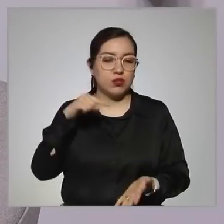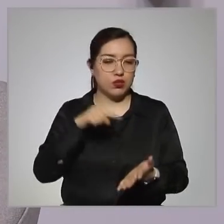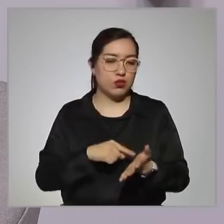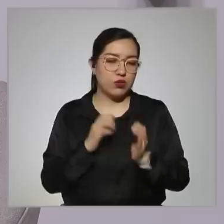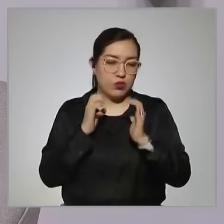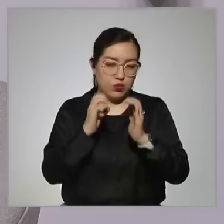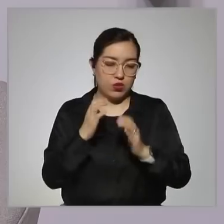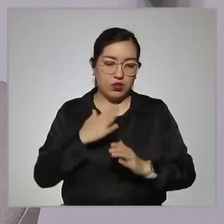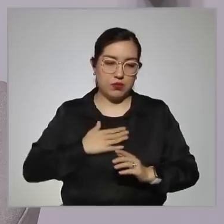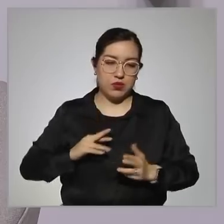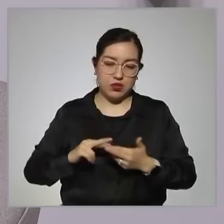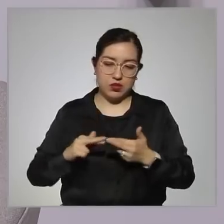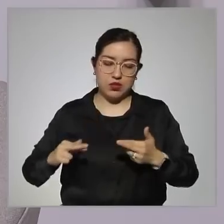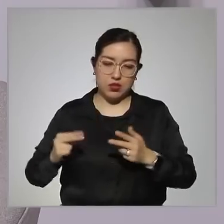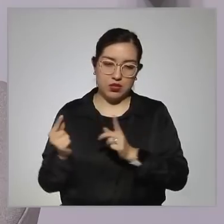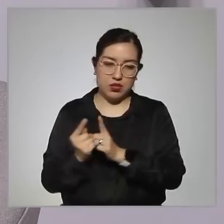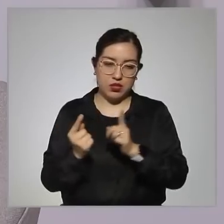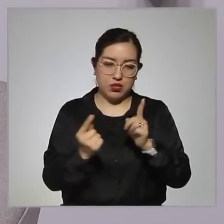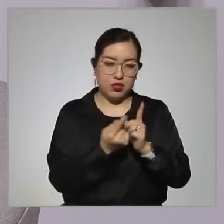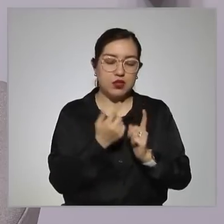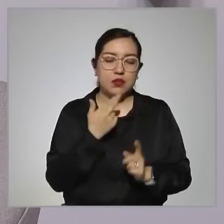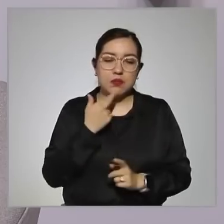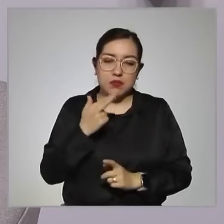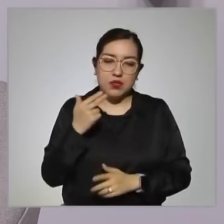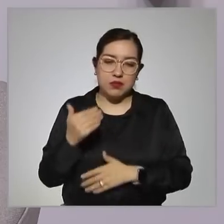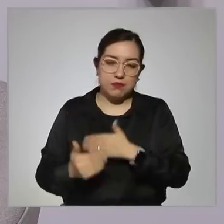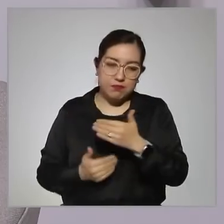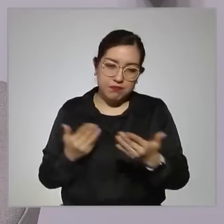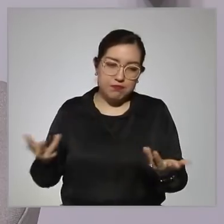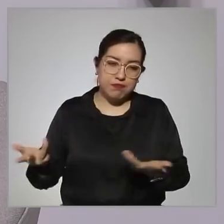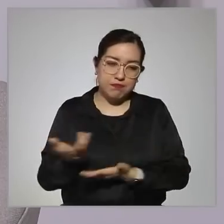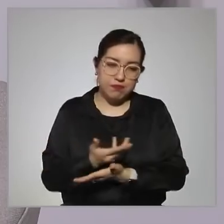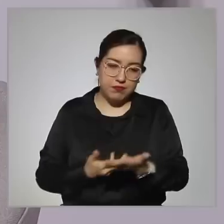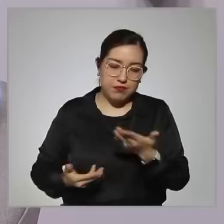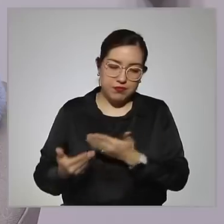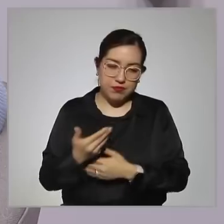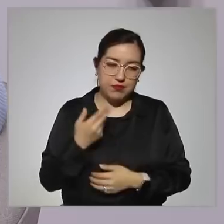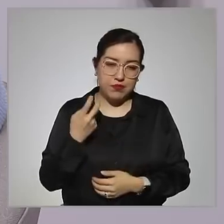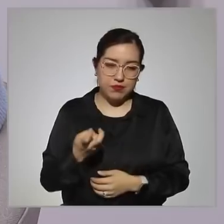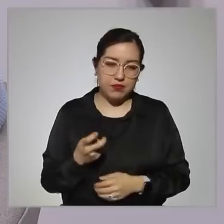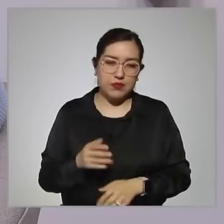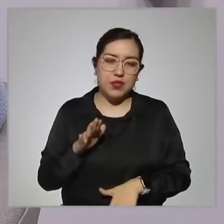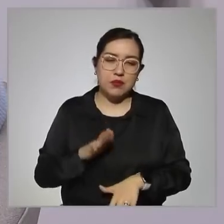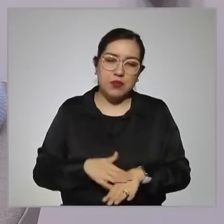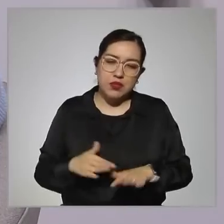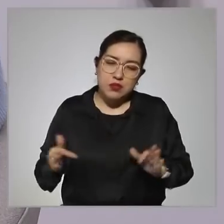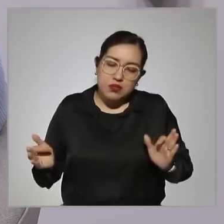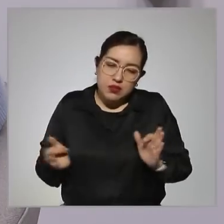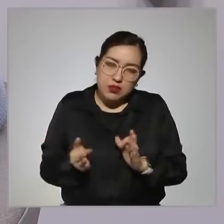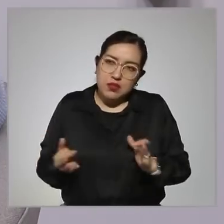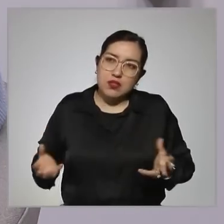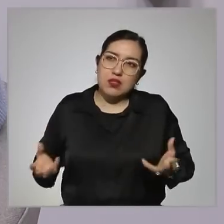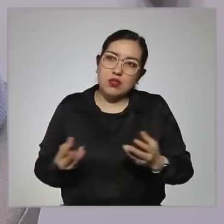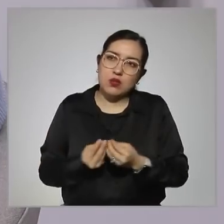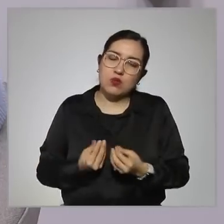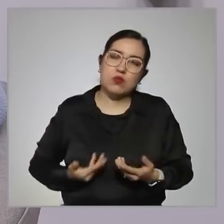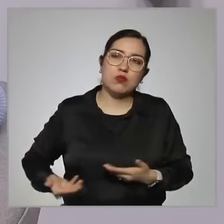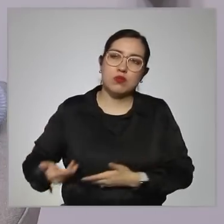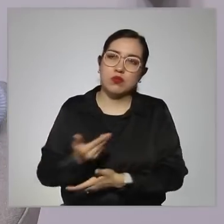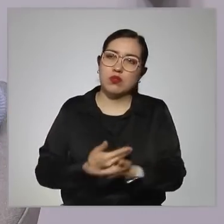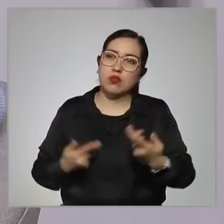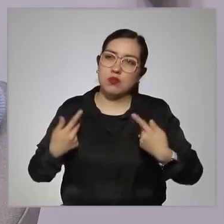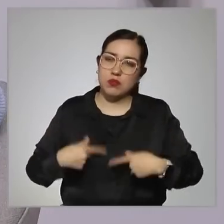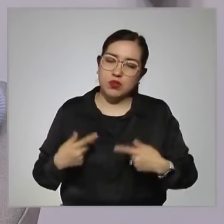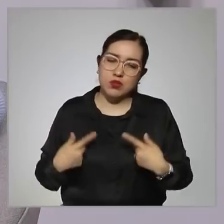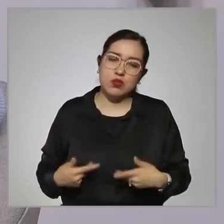mis relaciones personales y nutrirlas y pues sabes, como ser más cercano a las personas que te rodean y